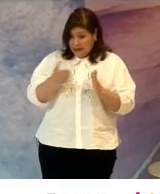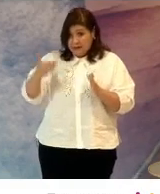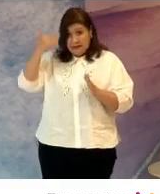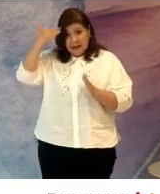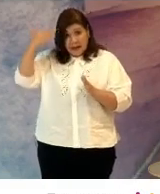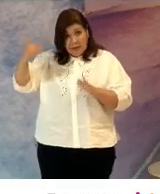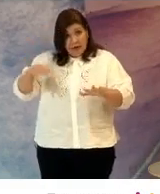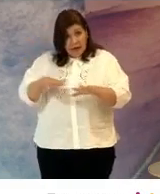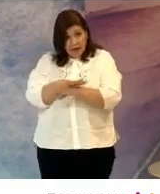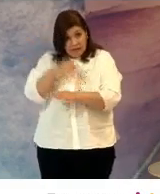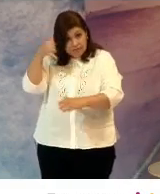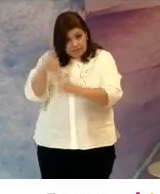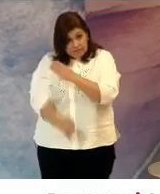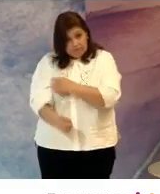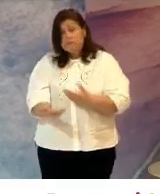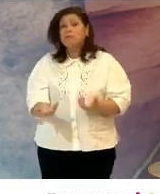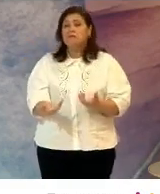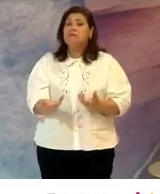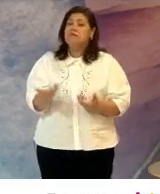quizá